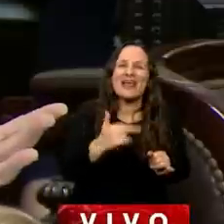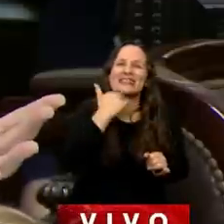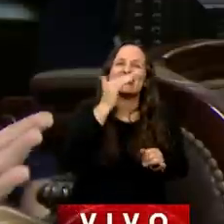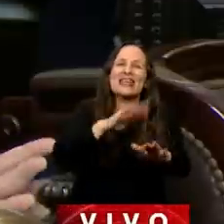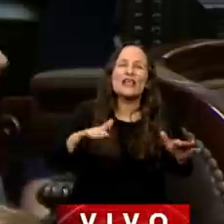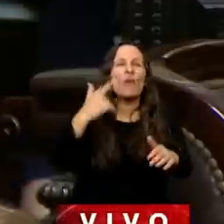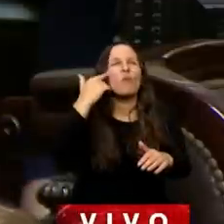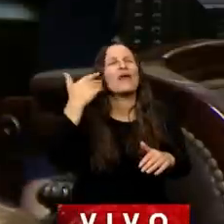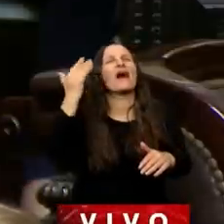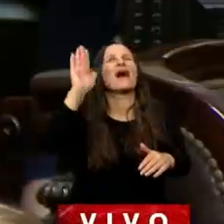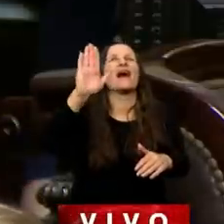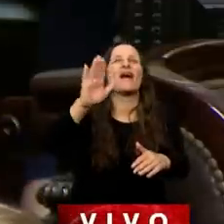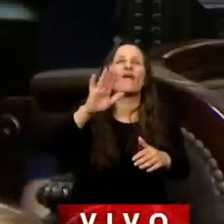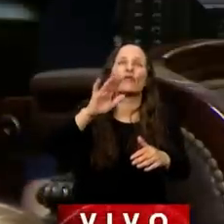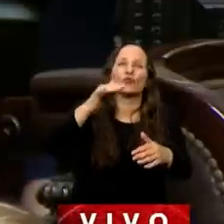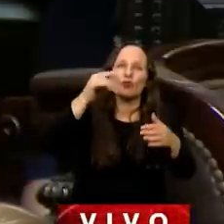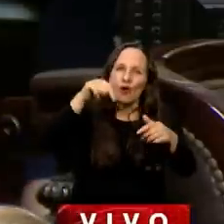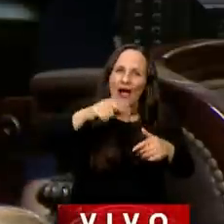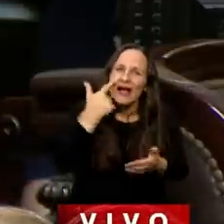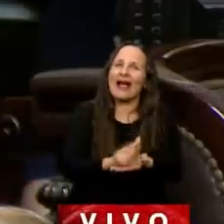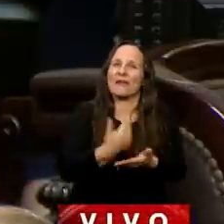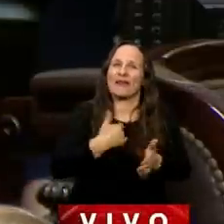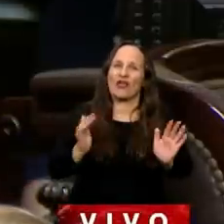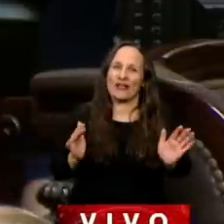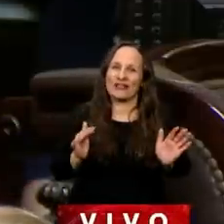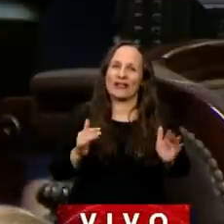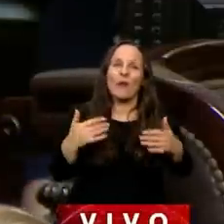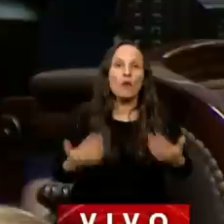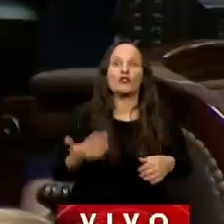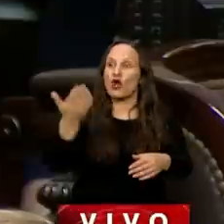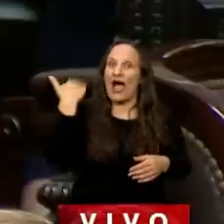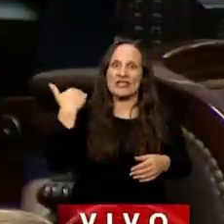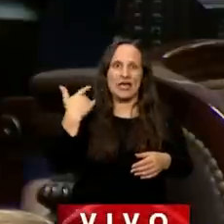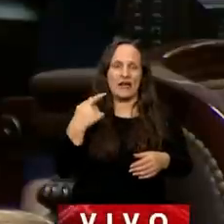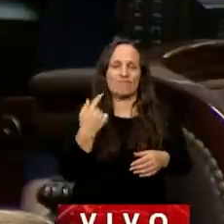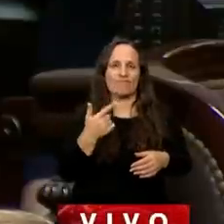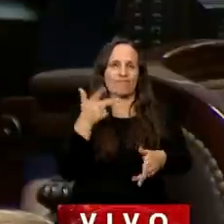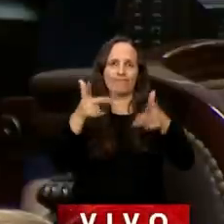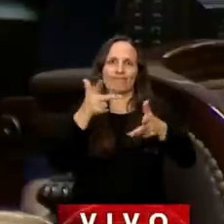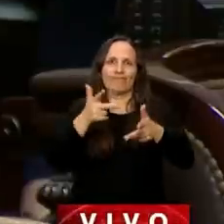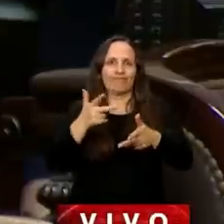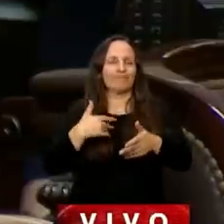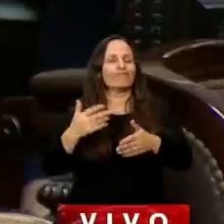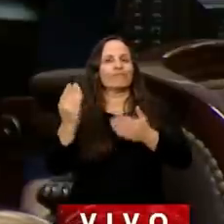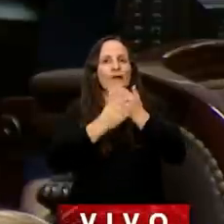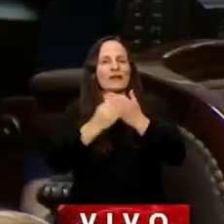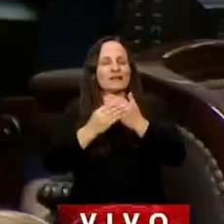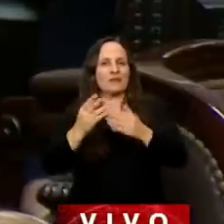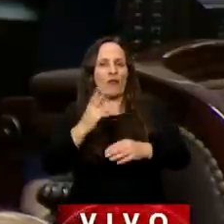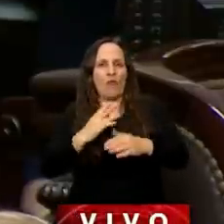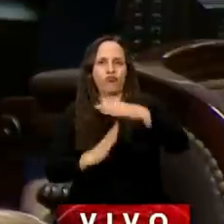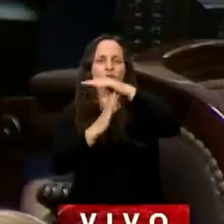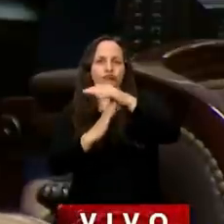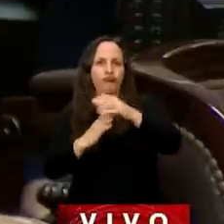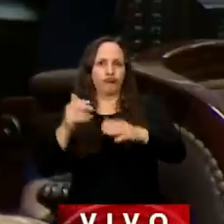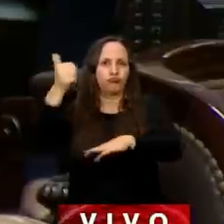un futuro mejor acá, en la Argentina. Y por eso fuimos muy enfáticos ayer con el jefe de gabinete, porque sentimos que la seguridad tiene